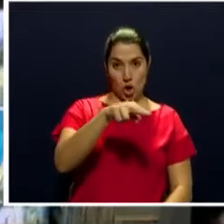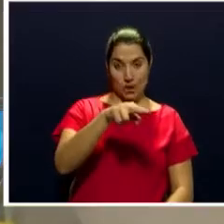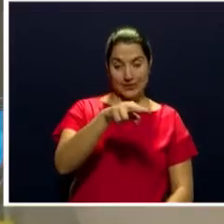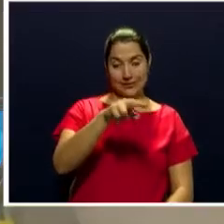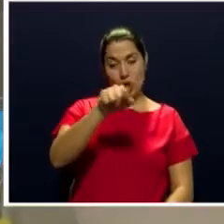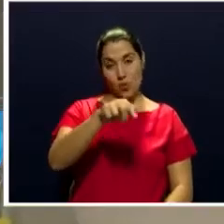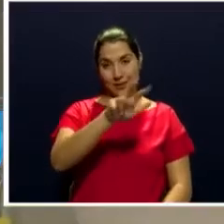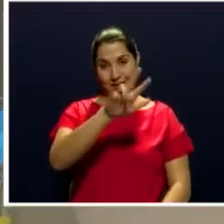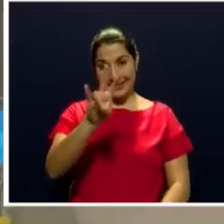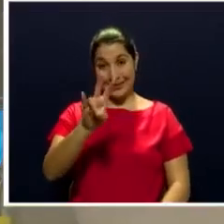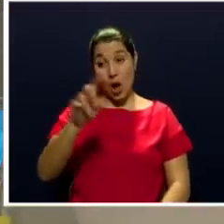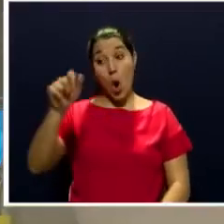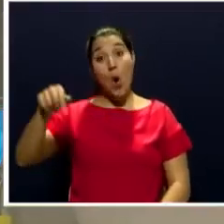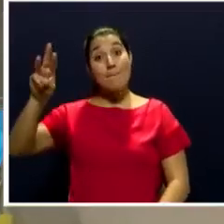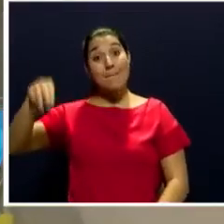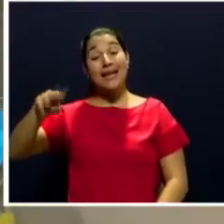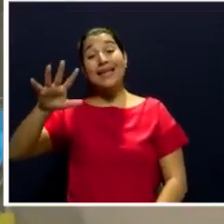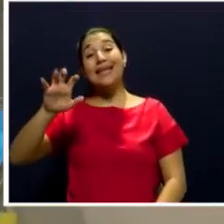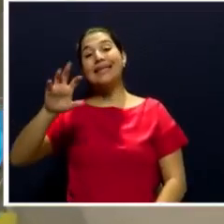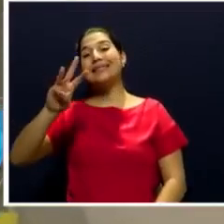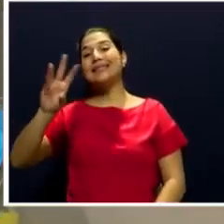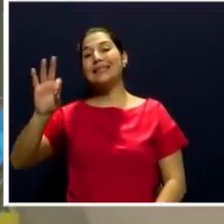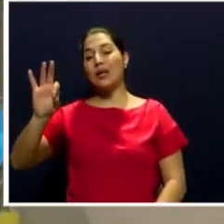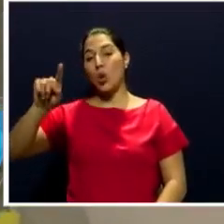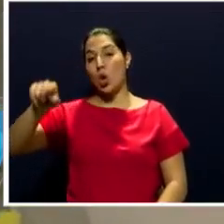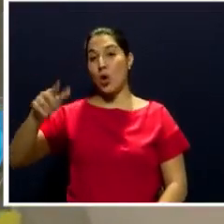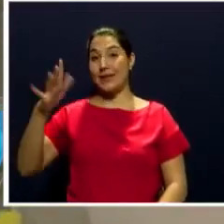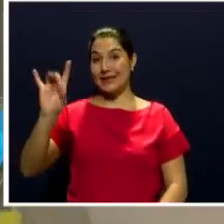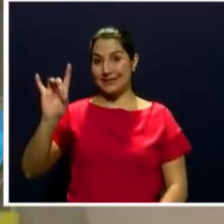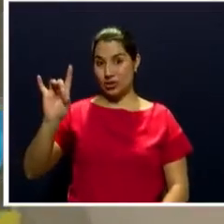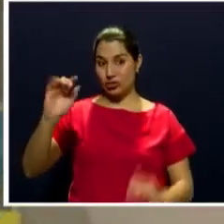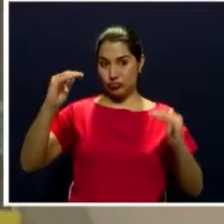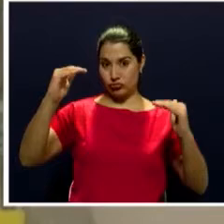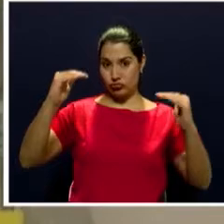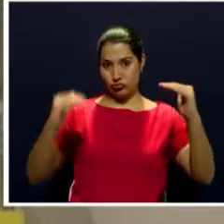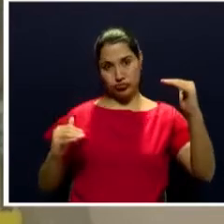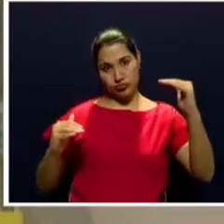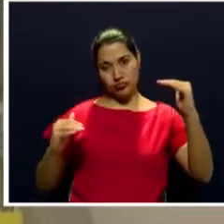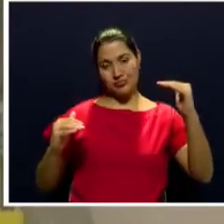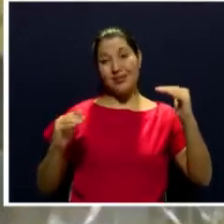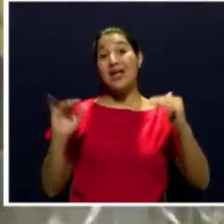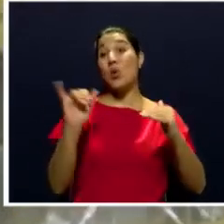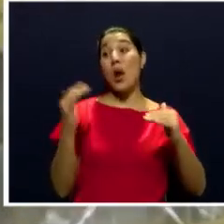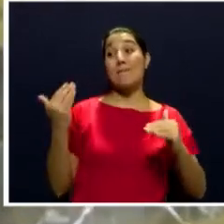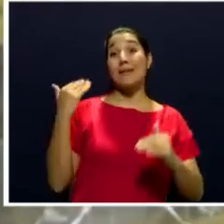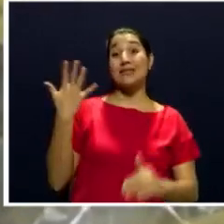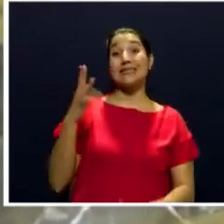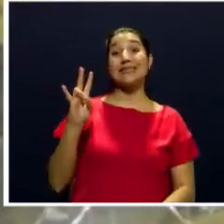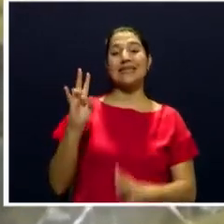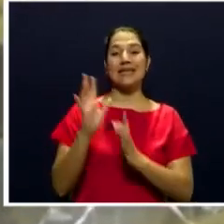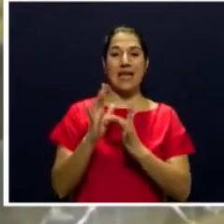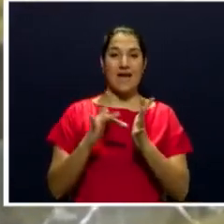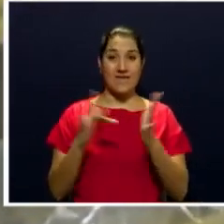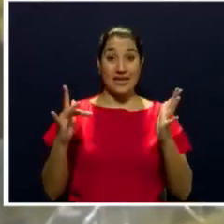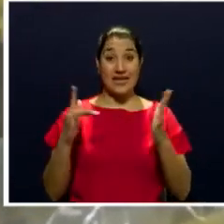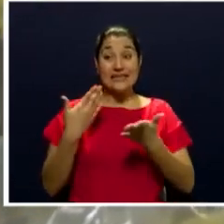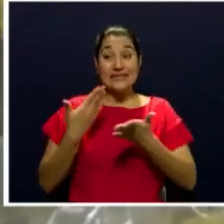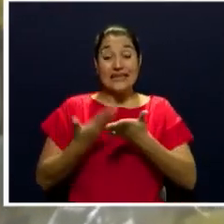para este martes se encuentran 569 colones con 18 céntimos. Incluso, el pasado 17 de abril llegó a